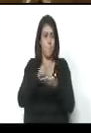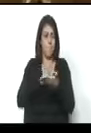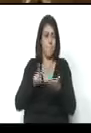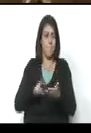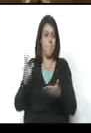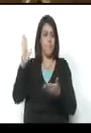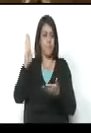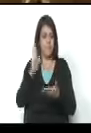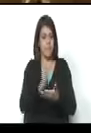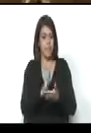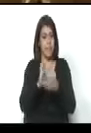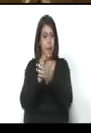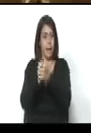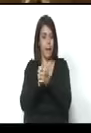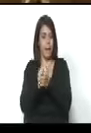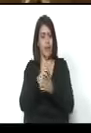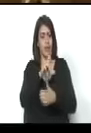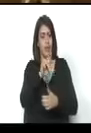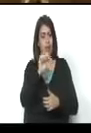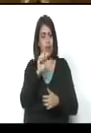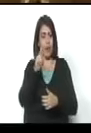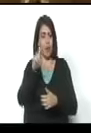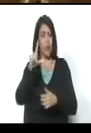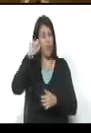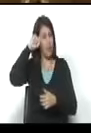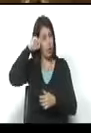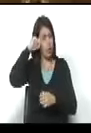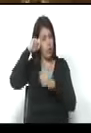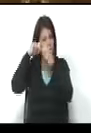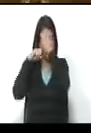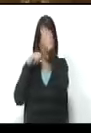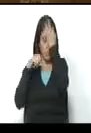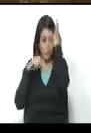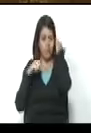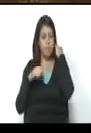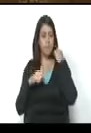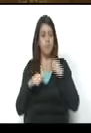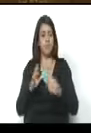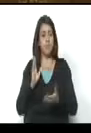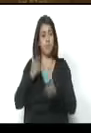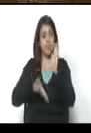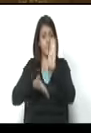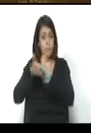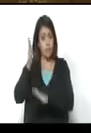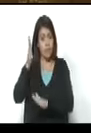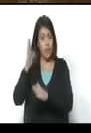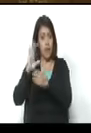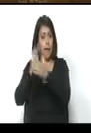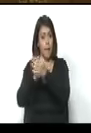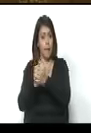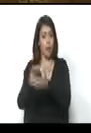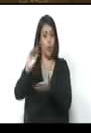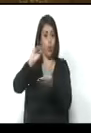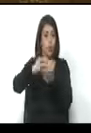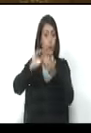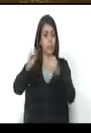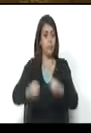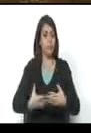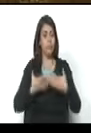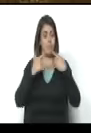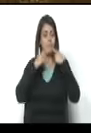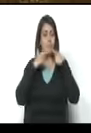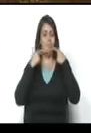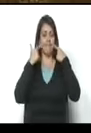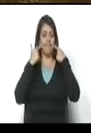El regreso del amigo de Raúl Torres, ¿la recuerdan? Para la partida de un amigo que nos devolvió la risa, no